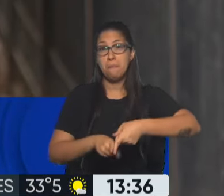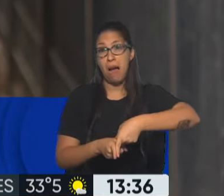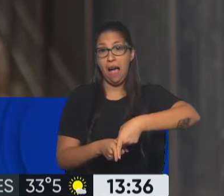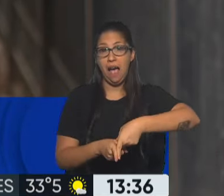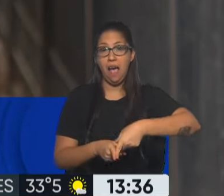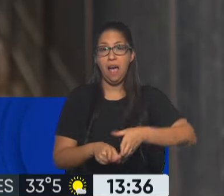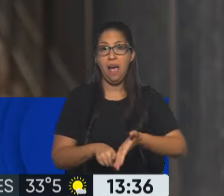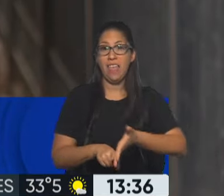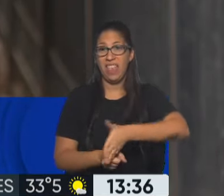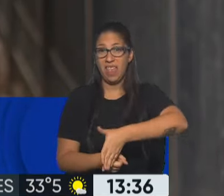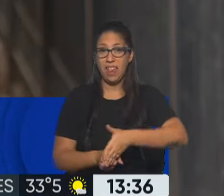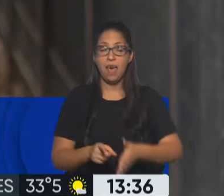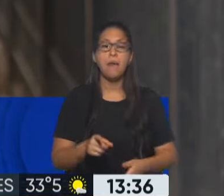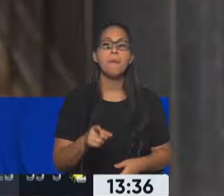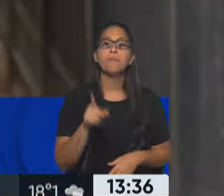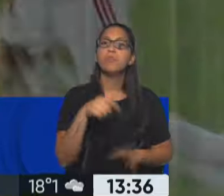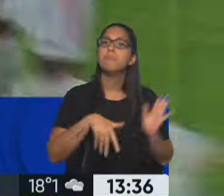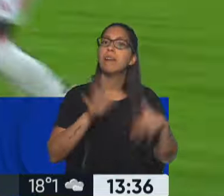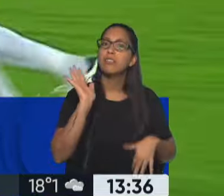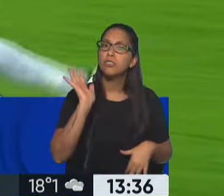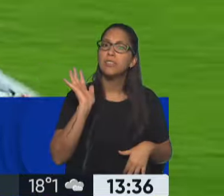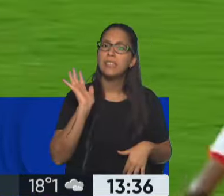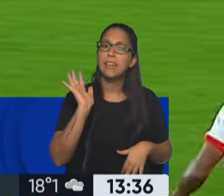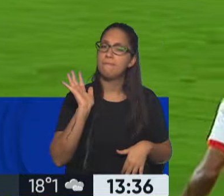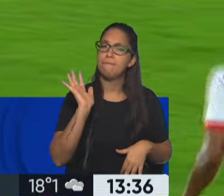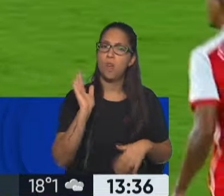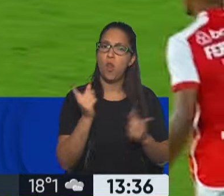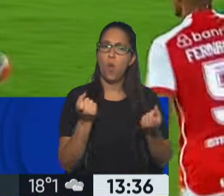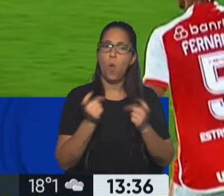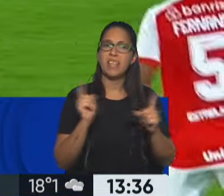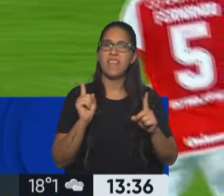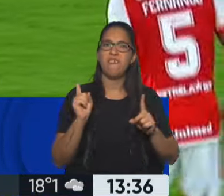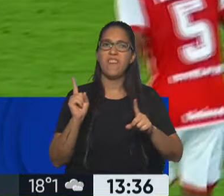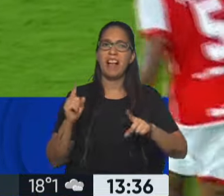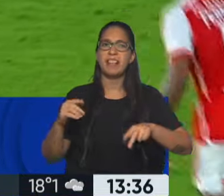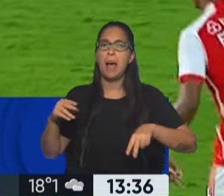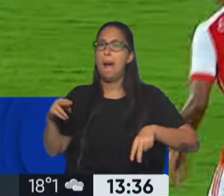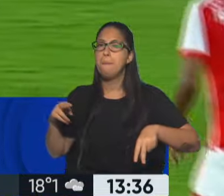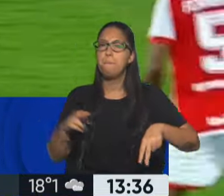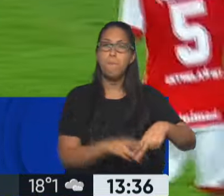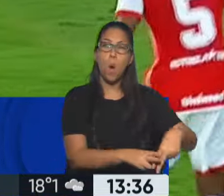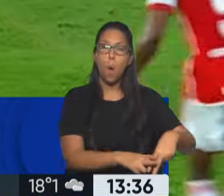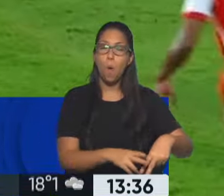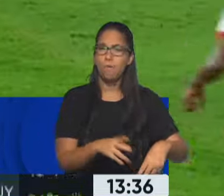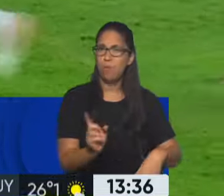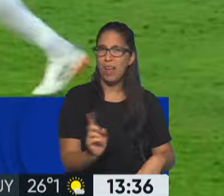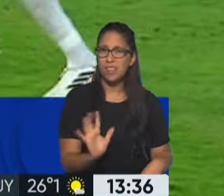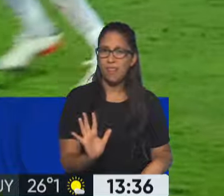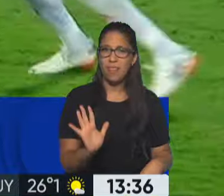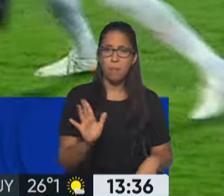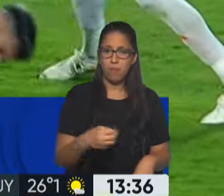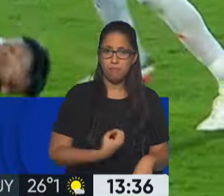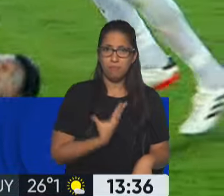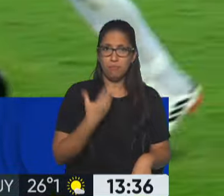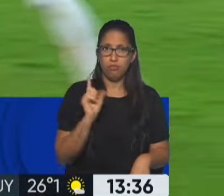eso, en la mayoría de los casos, no se necesita que haya una infracción, que lo golpeen. Puede ocurrir